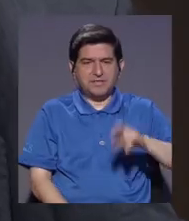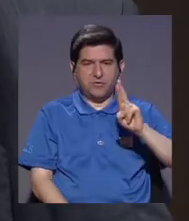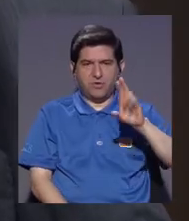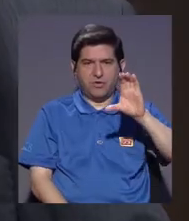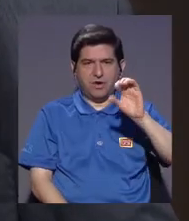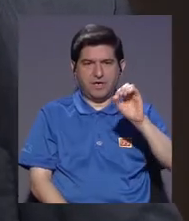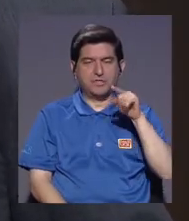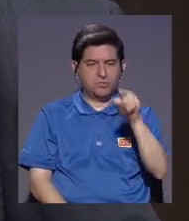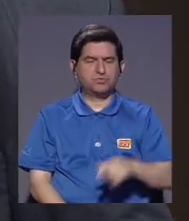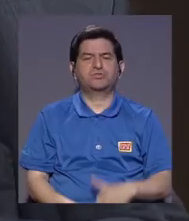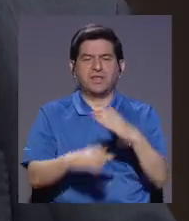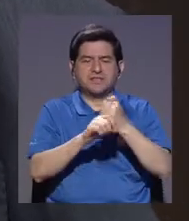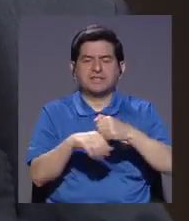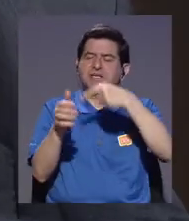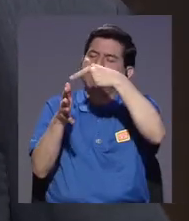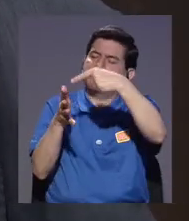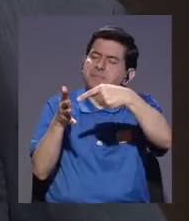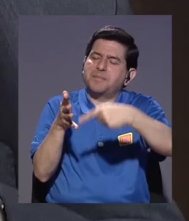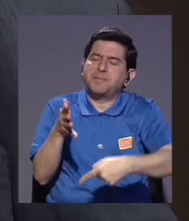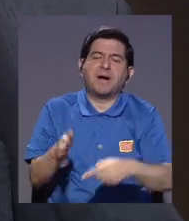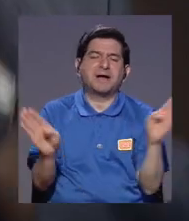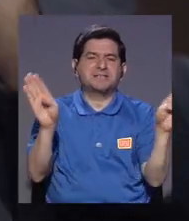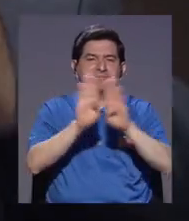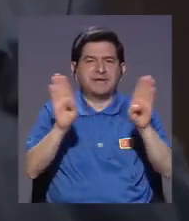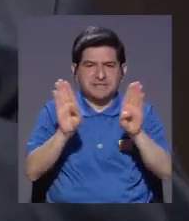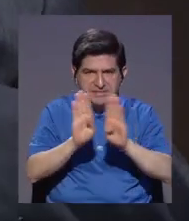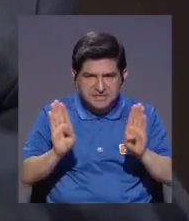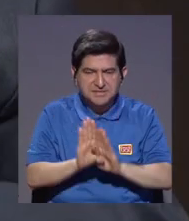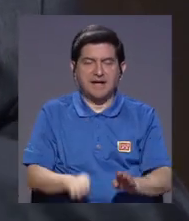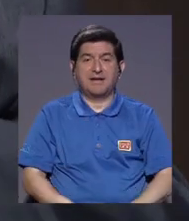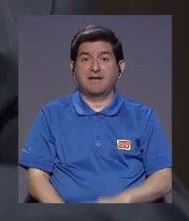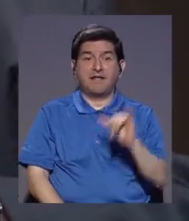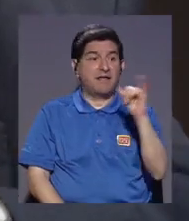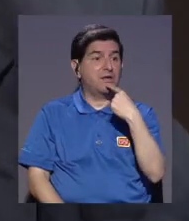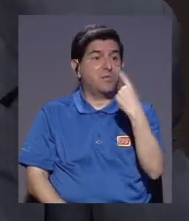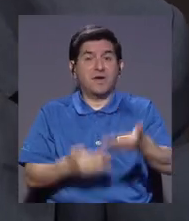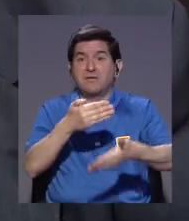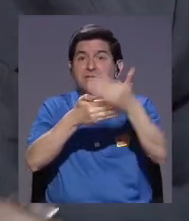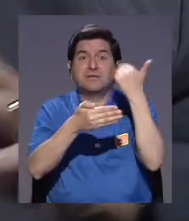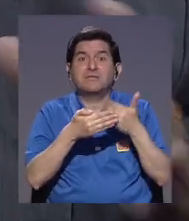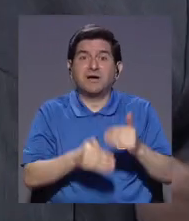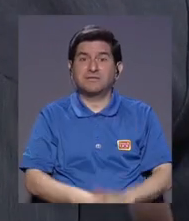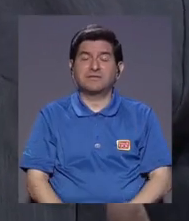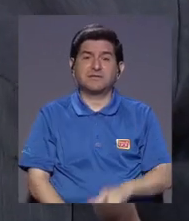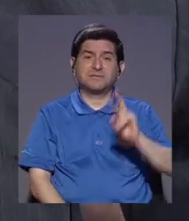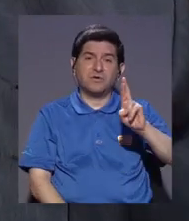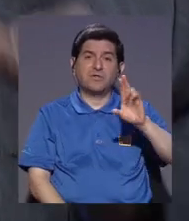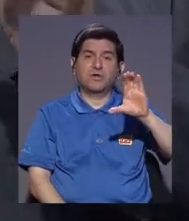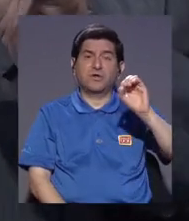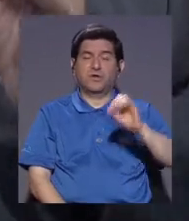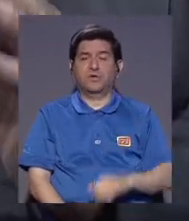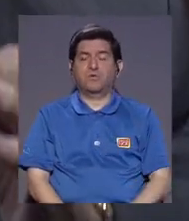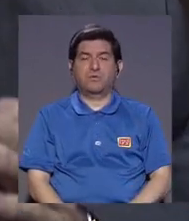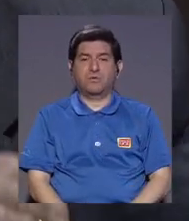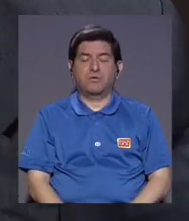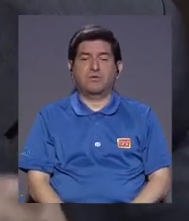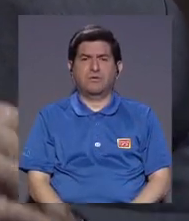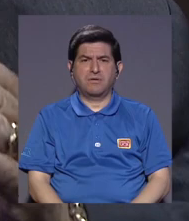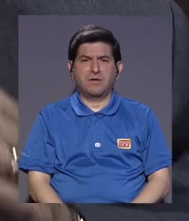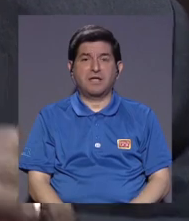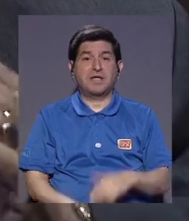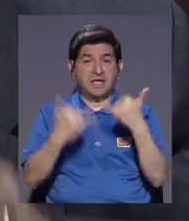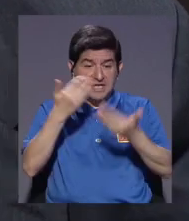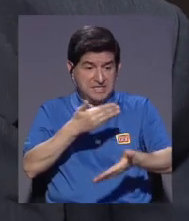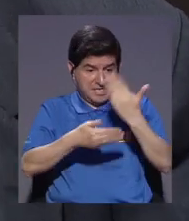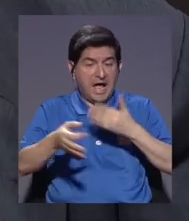ustedes tienen que esto que el otro observar aquí cerrará ya exactamente lo que le he hecho y dijo y porque